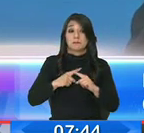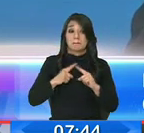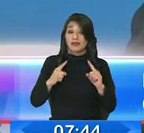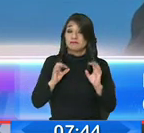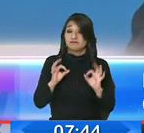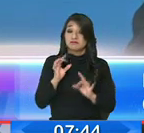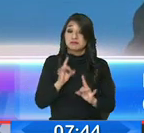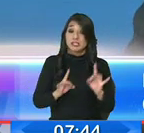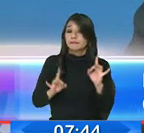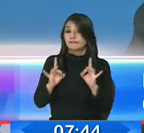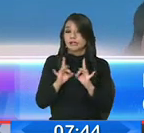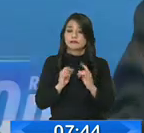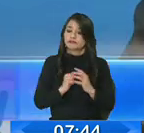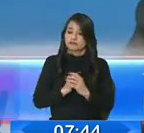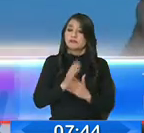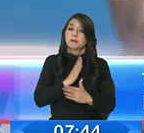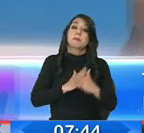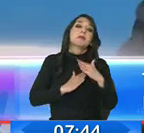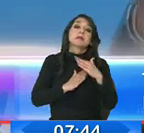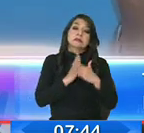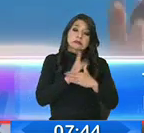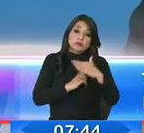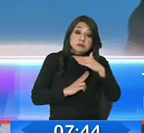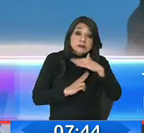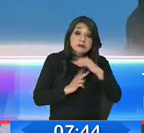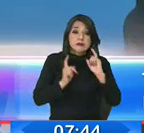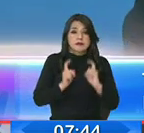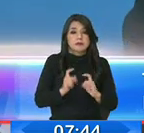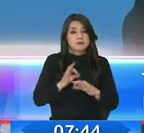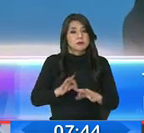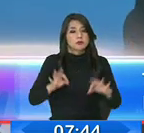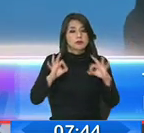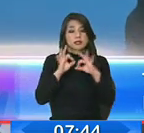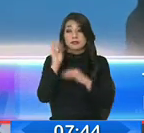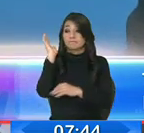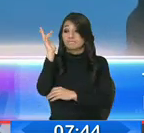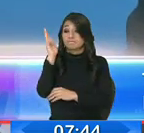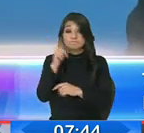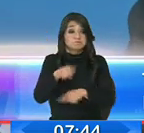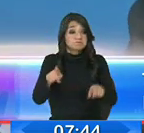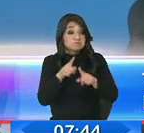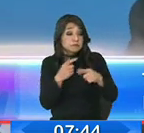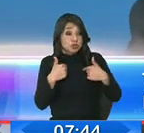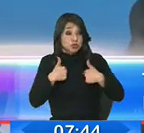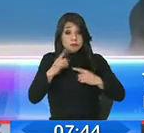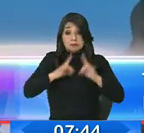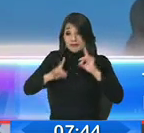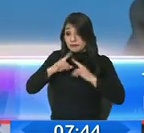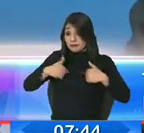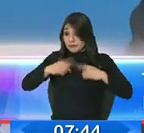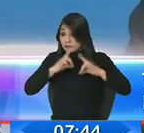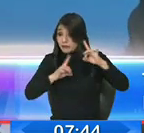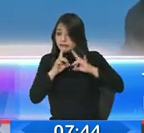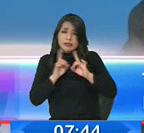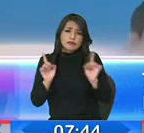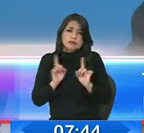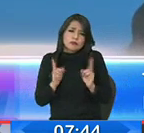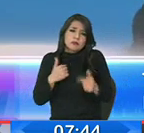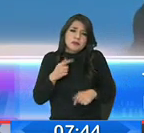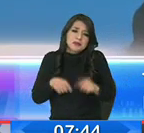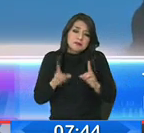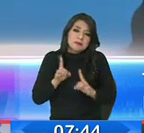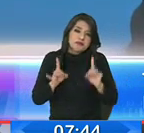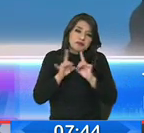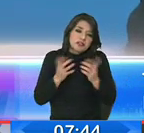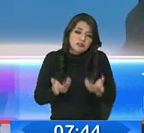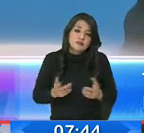las cosas y optimizar tanto que sea imposible el ideal de perfección que se propone porque no estamos a ese nivel. Pongamos el